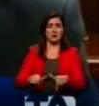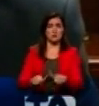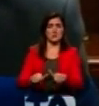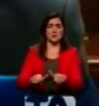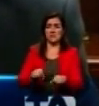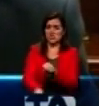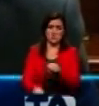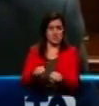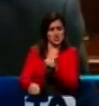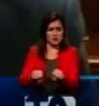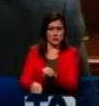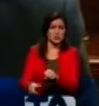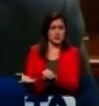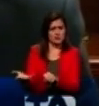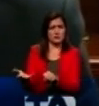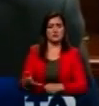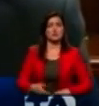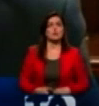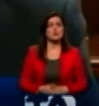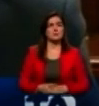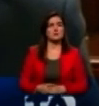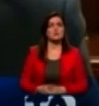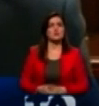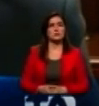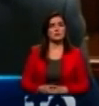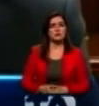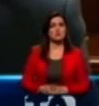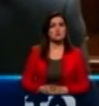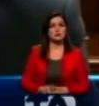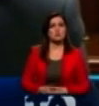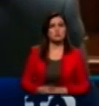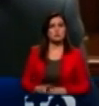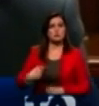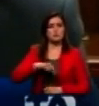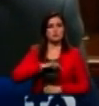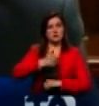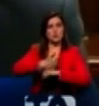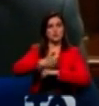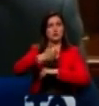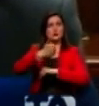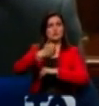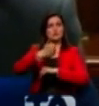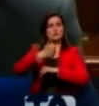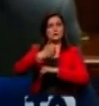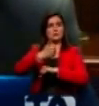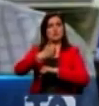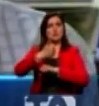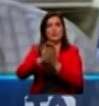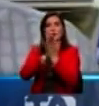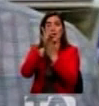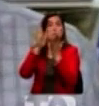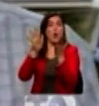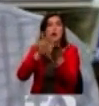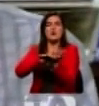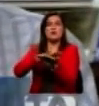lacra, ¿no? Y que en el fondo lo que queremos es autoridades que no tengan sospecha. Y si es